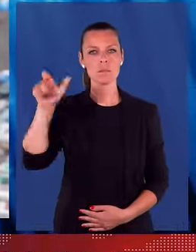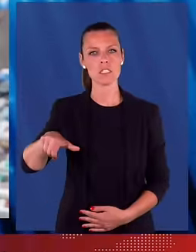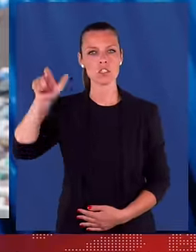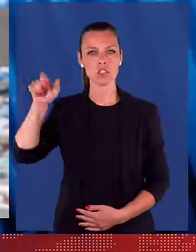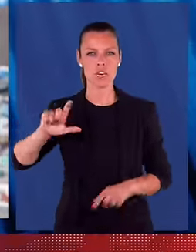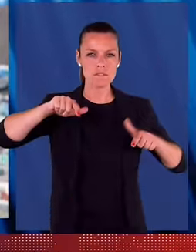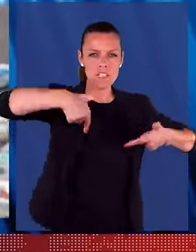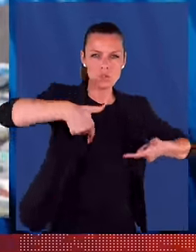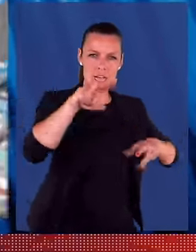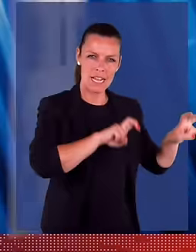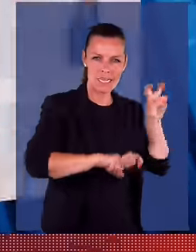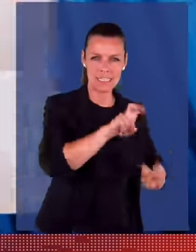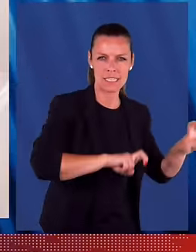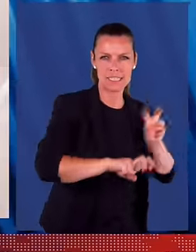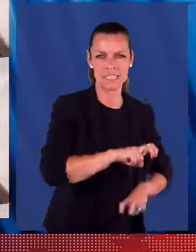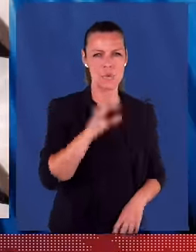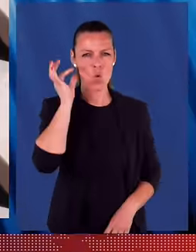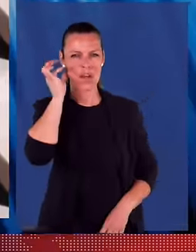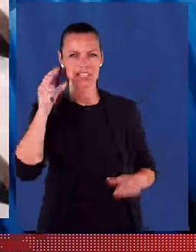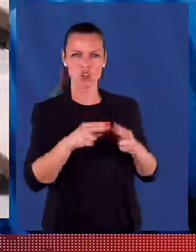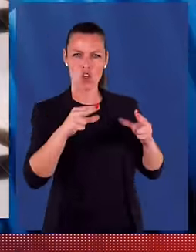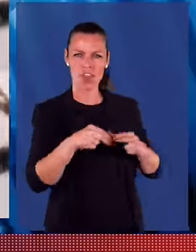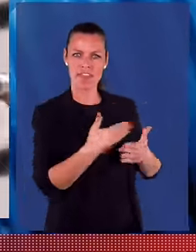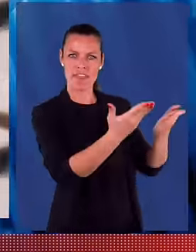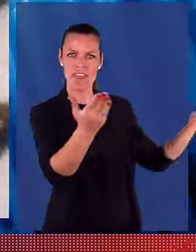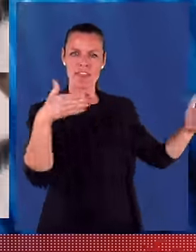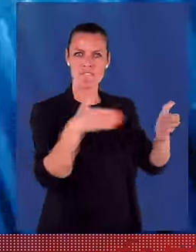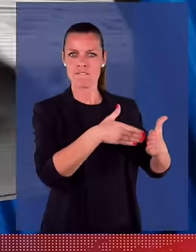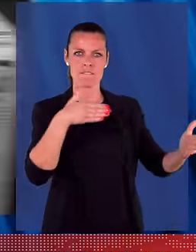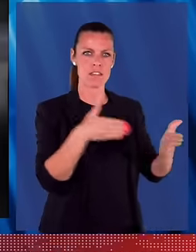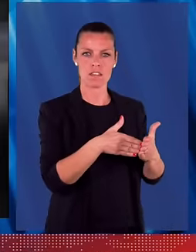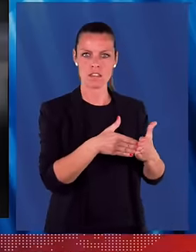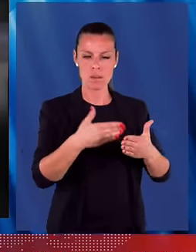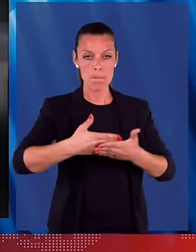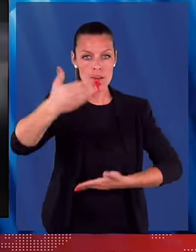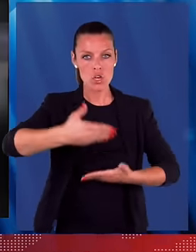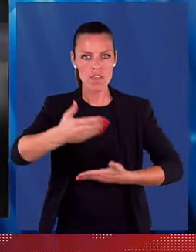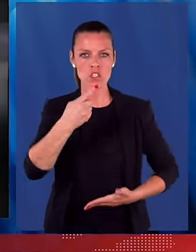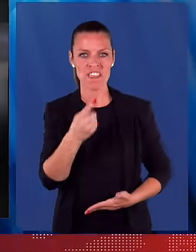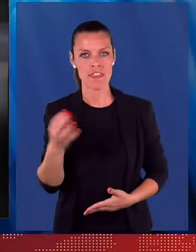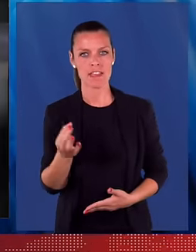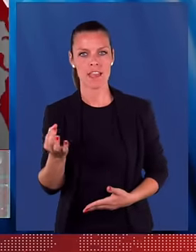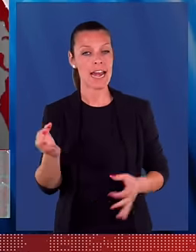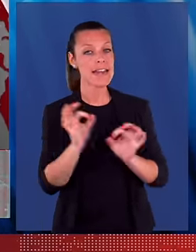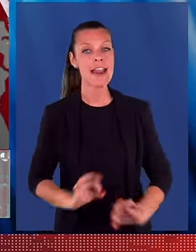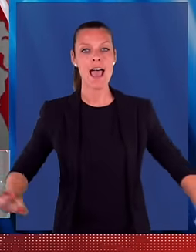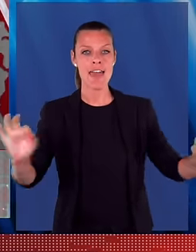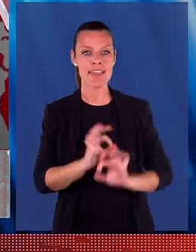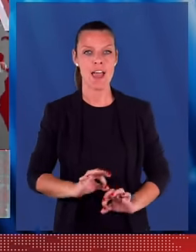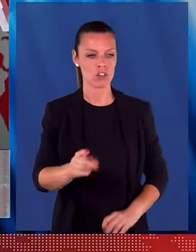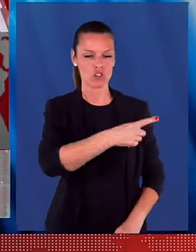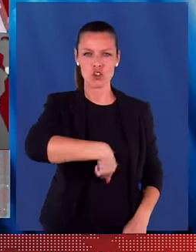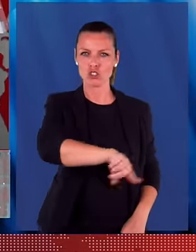Gente rebuscando basura de la calle, ellas tropezando en el techo de cristal. Hoy los papeles no dicen nada,